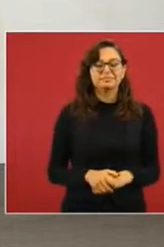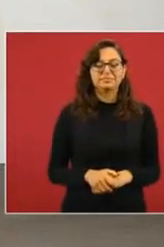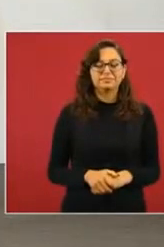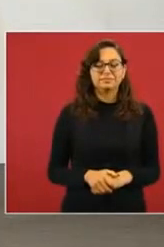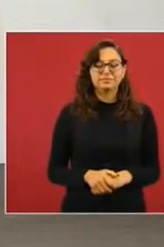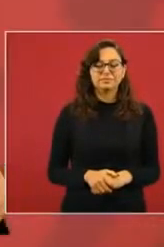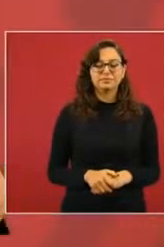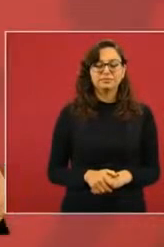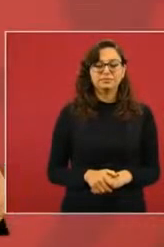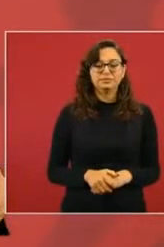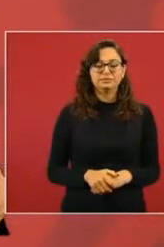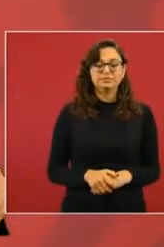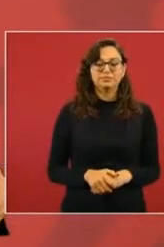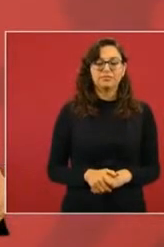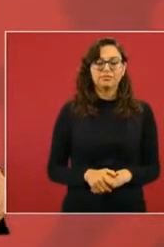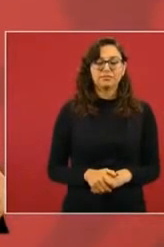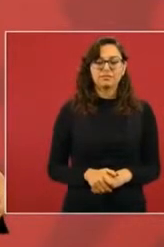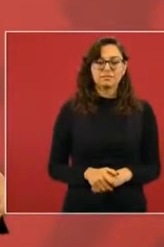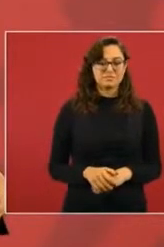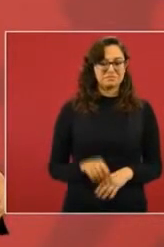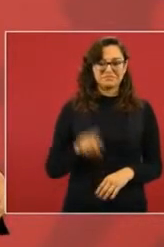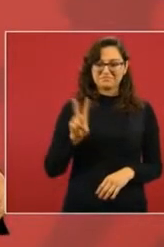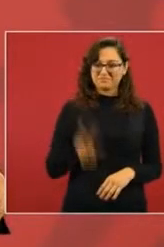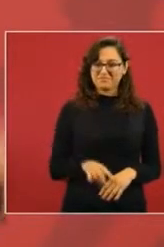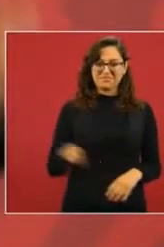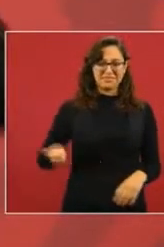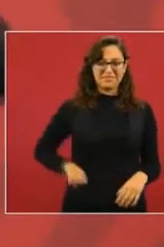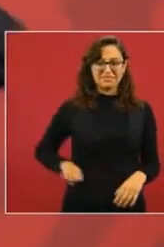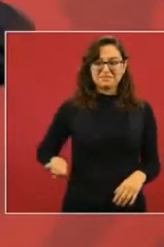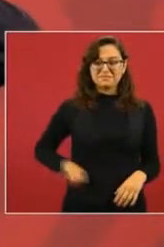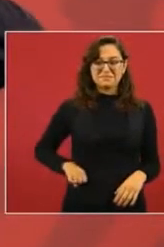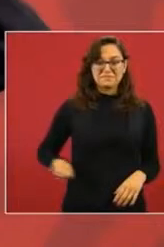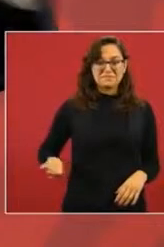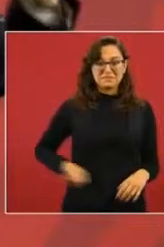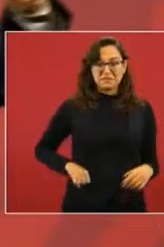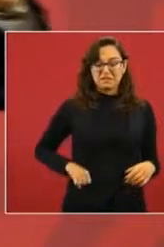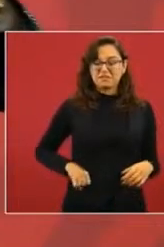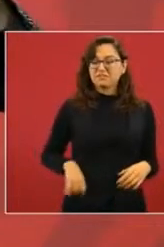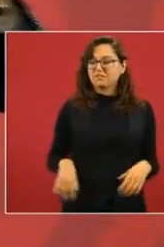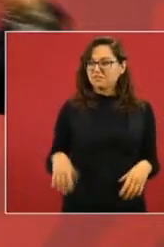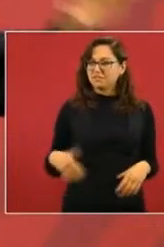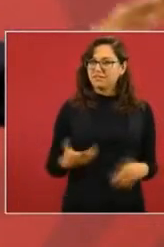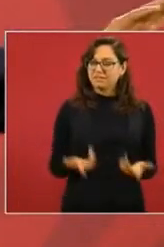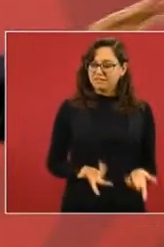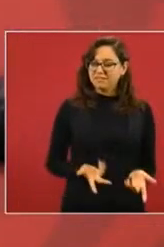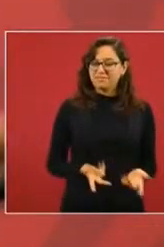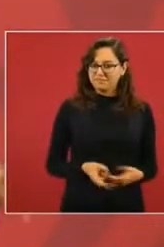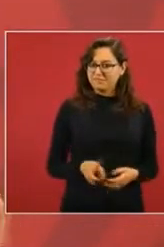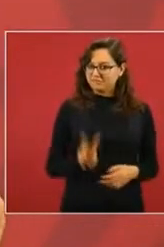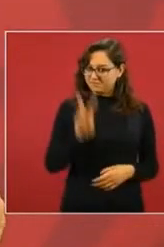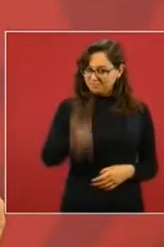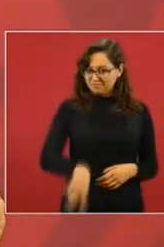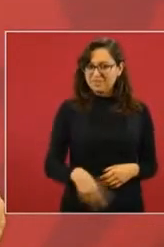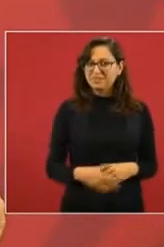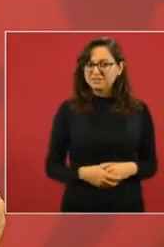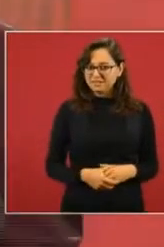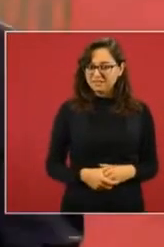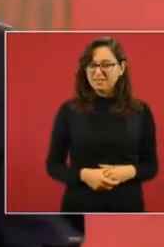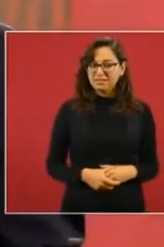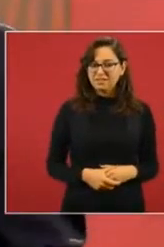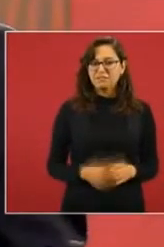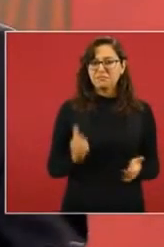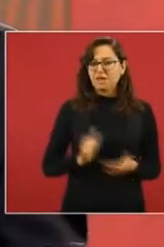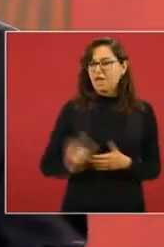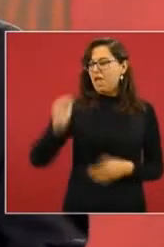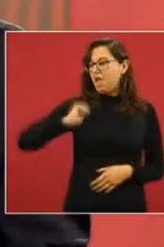Palacio en donde habla de que López Obrador carece de recursos intelectuales y que quienes apoyan a López Obrador simple y